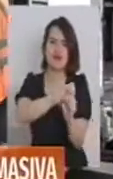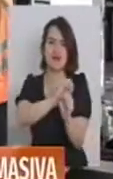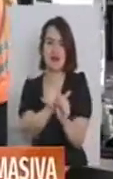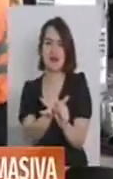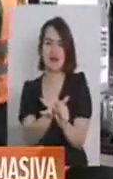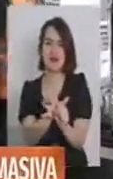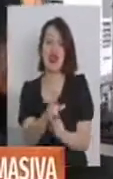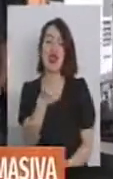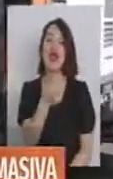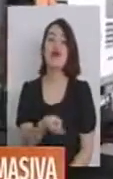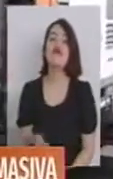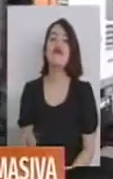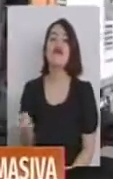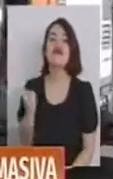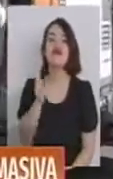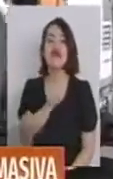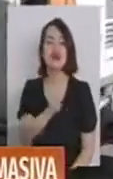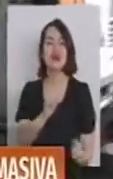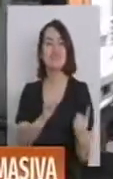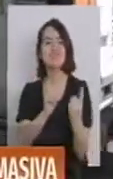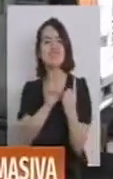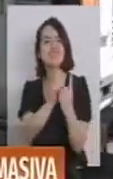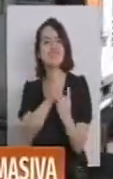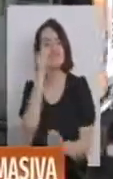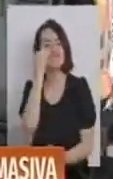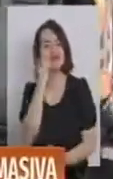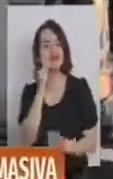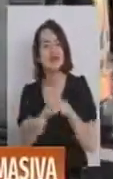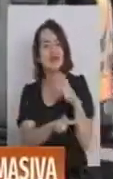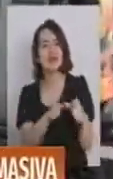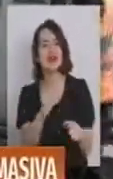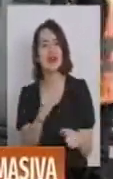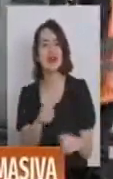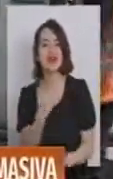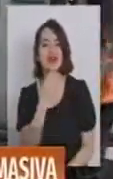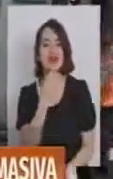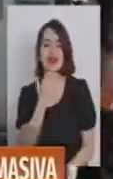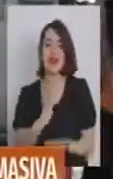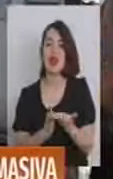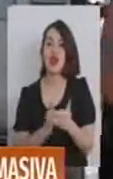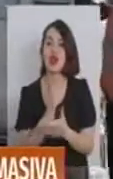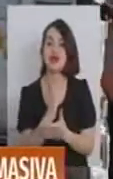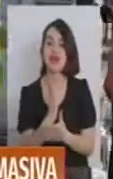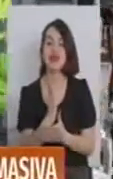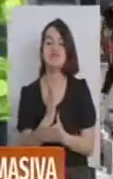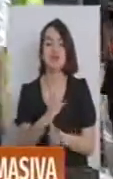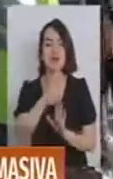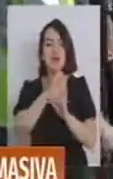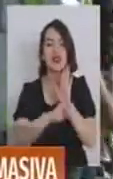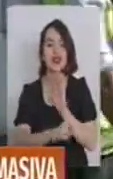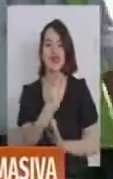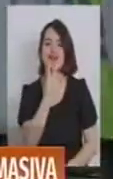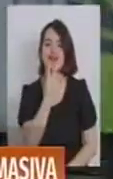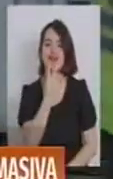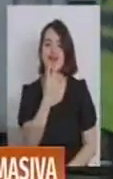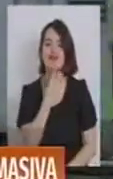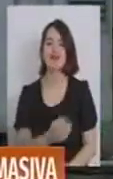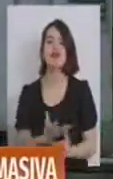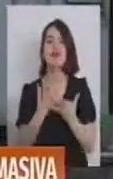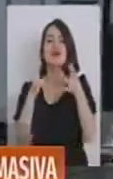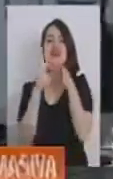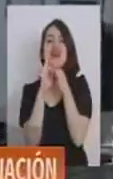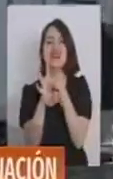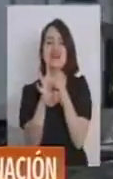a volver a encontrarnos con nuestros seres queridos y vamos a poder emprender en plenitud nuestros proyectos de vida. Muchas